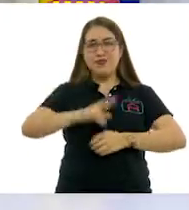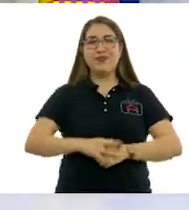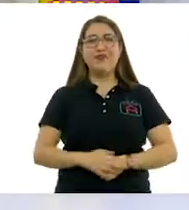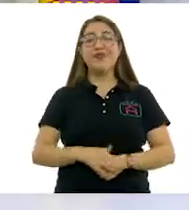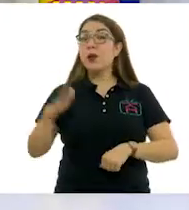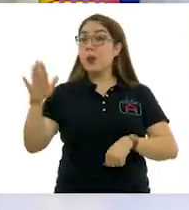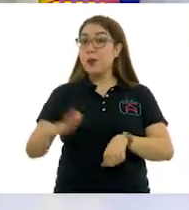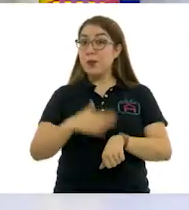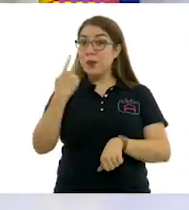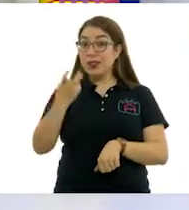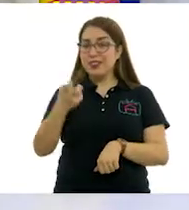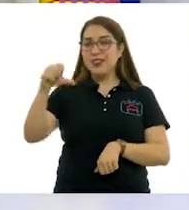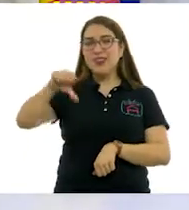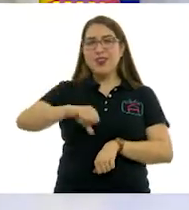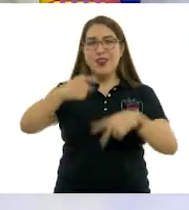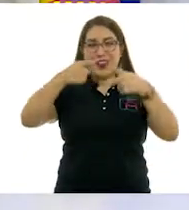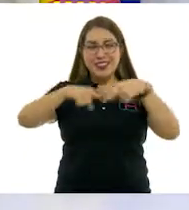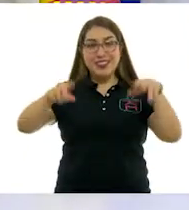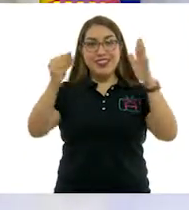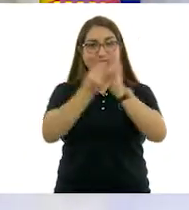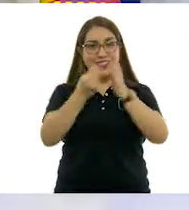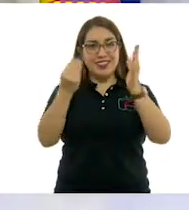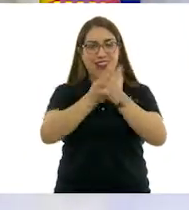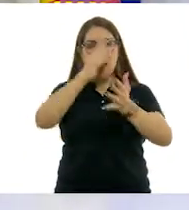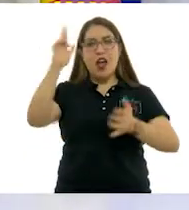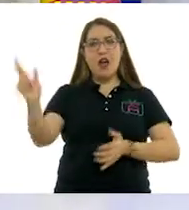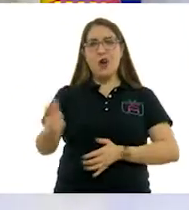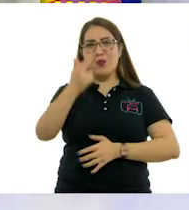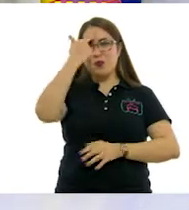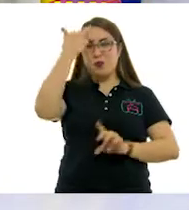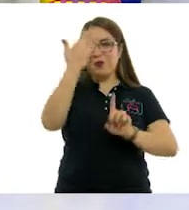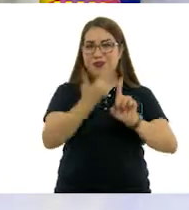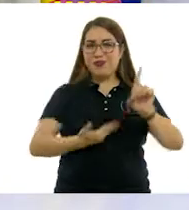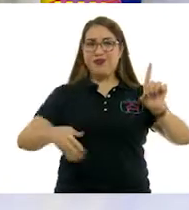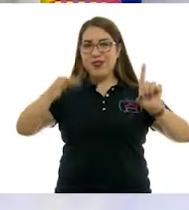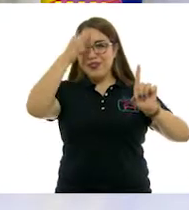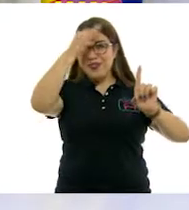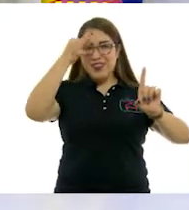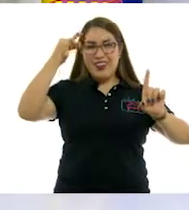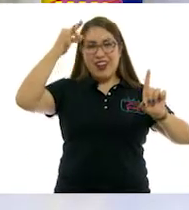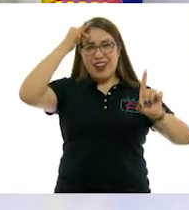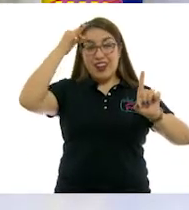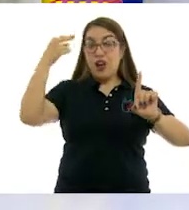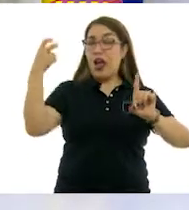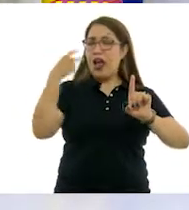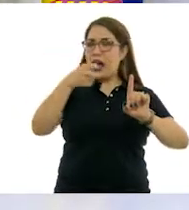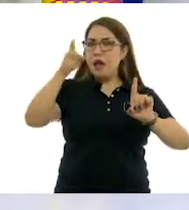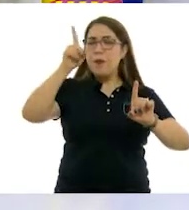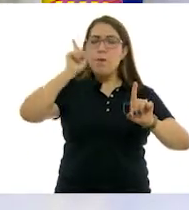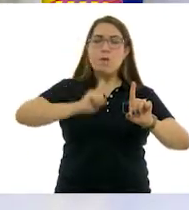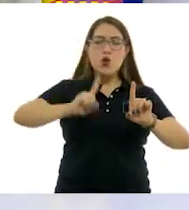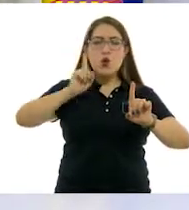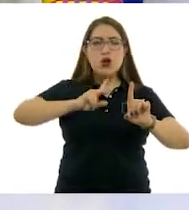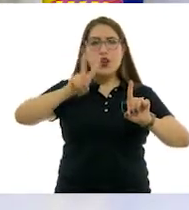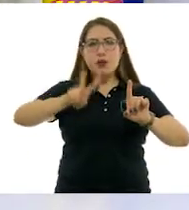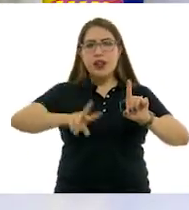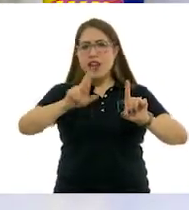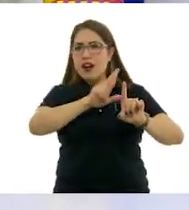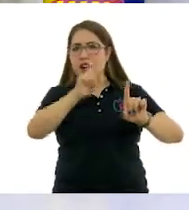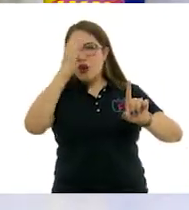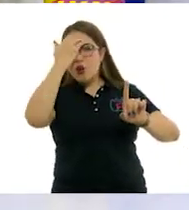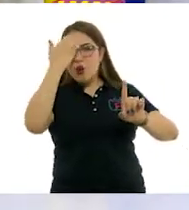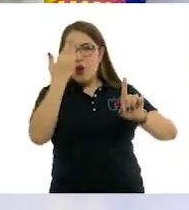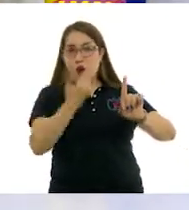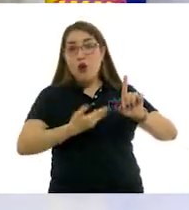por eso que iniciamos la clase recordando a esta celebridad, Frida Kahlo, quien ha sido reconocida por sus obras realizadas